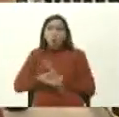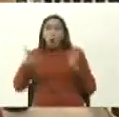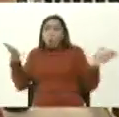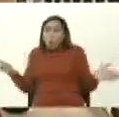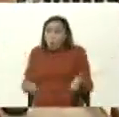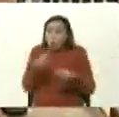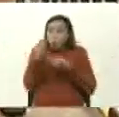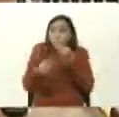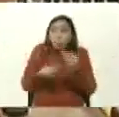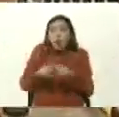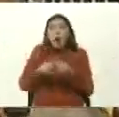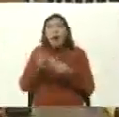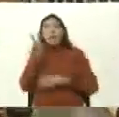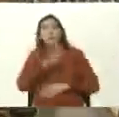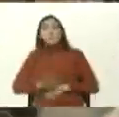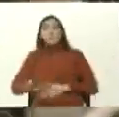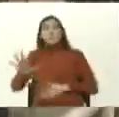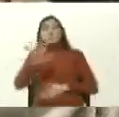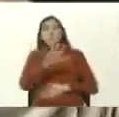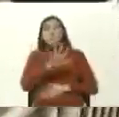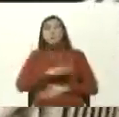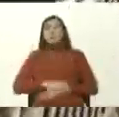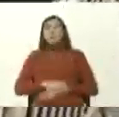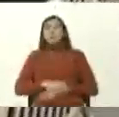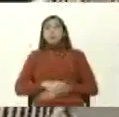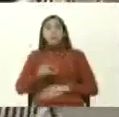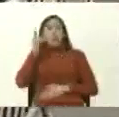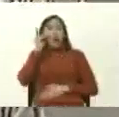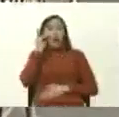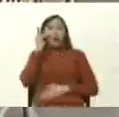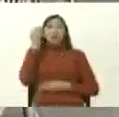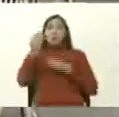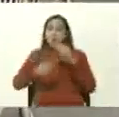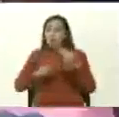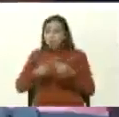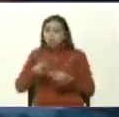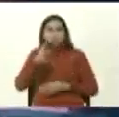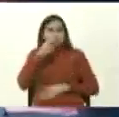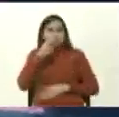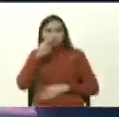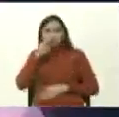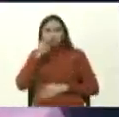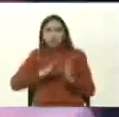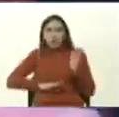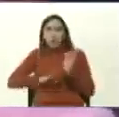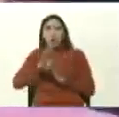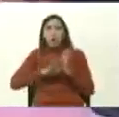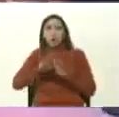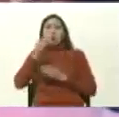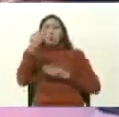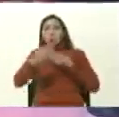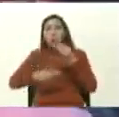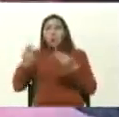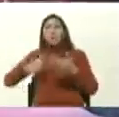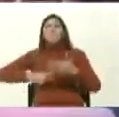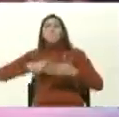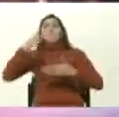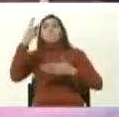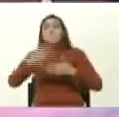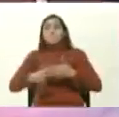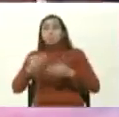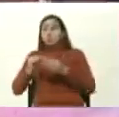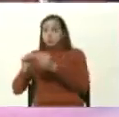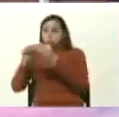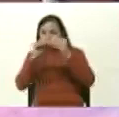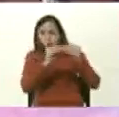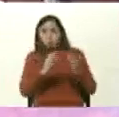motivación a nivel nacional. Sé que usted ha sido una de las grandes baluartes en el desarrollo de este plan de recuperación, pues